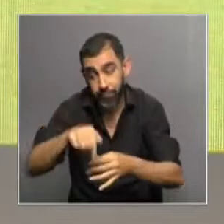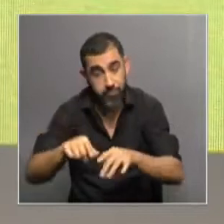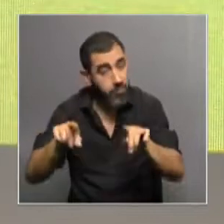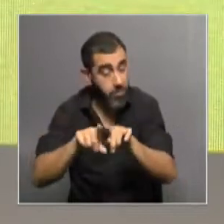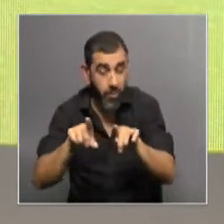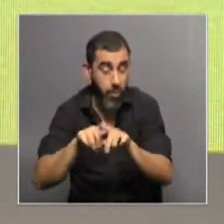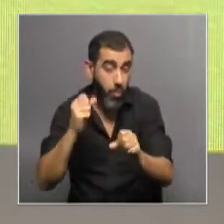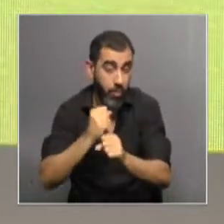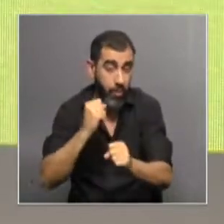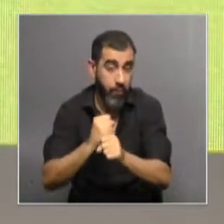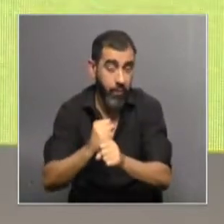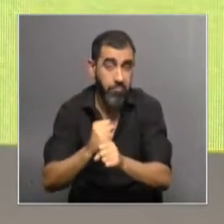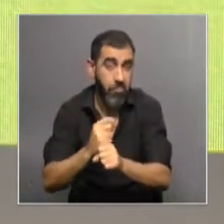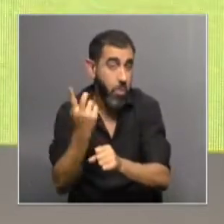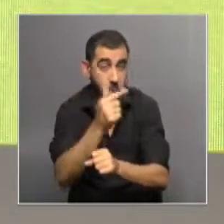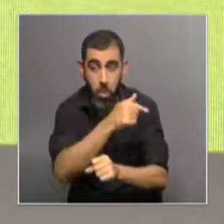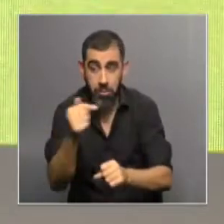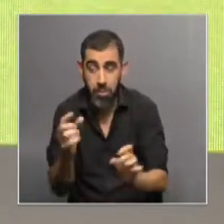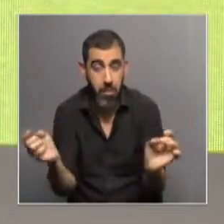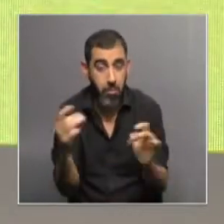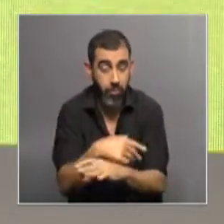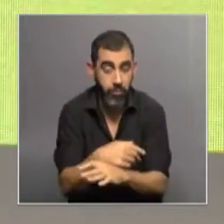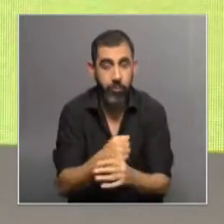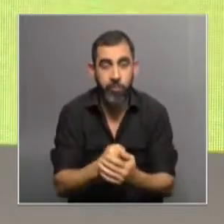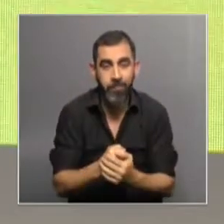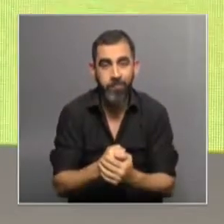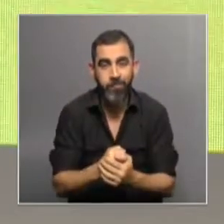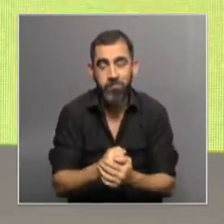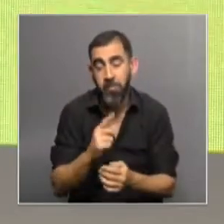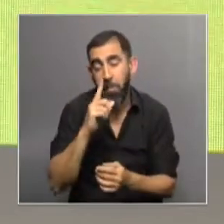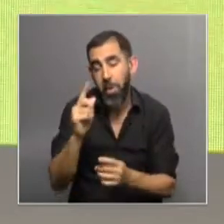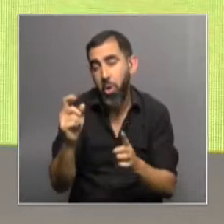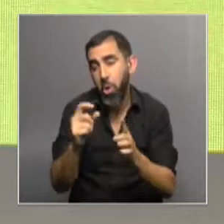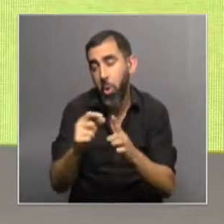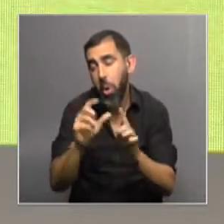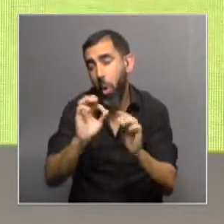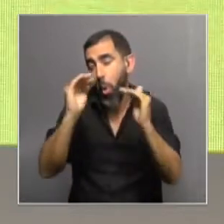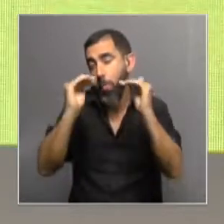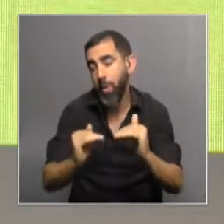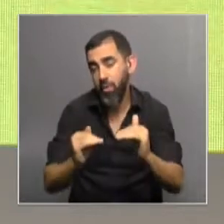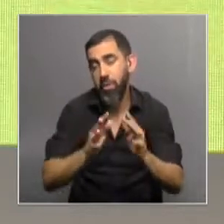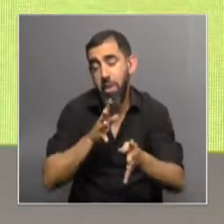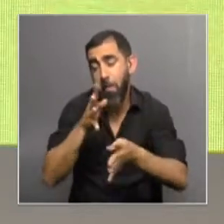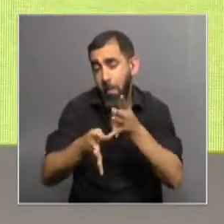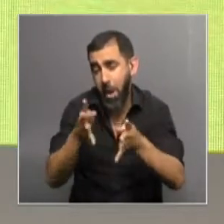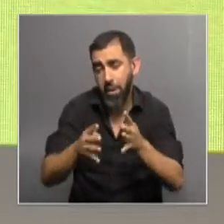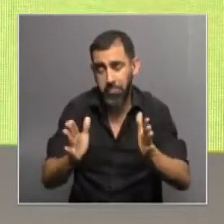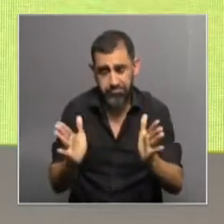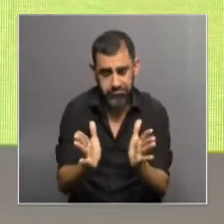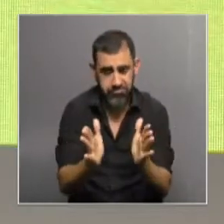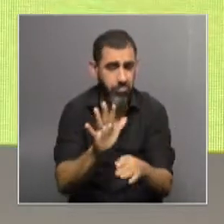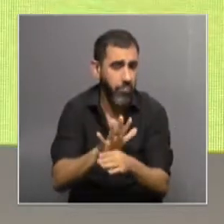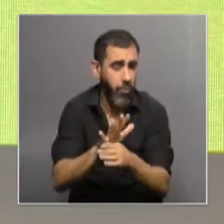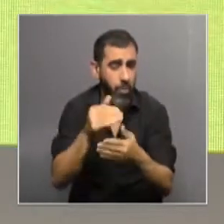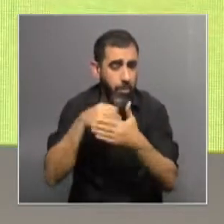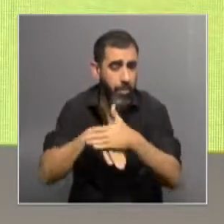tarea que llevó 15 años se hace en casi una semana, puede costar mil dólares o menos y se hace con equipos que pueden tener el tamaño de una impresora